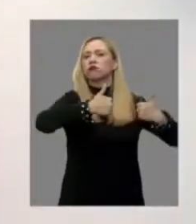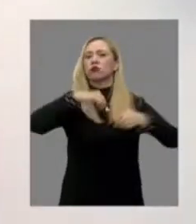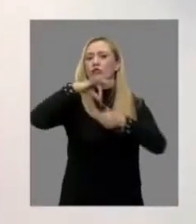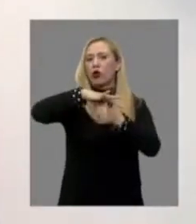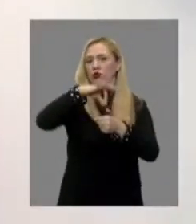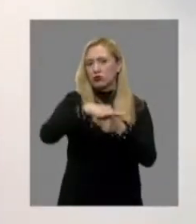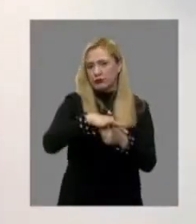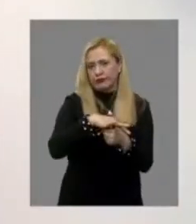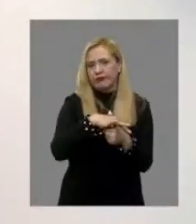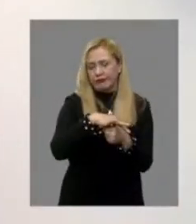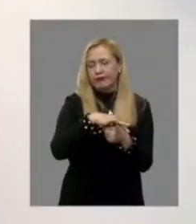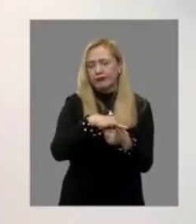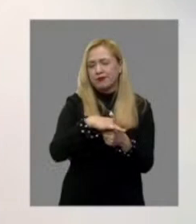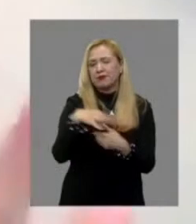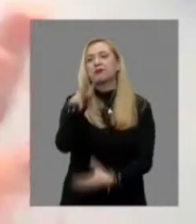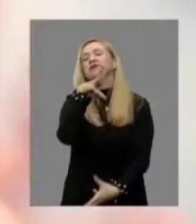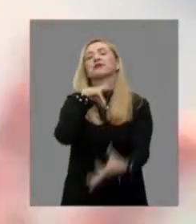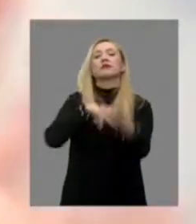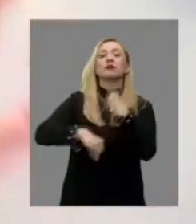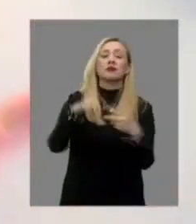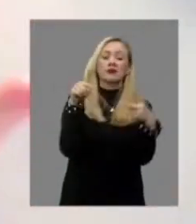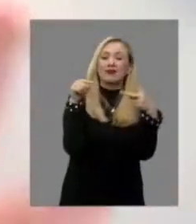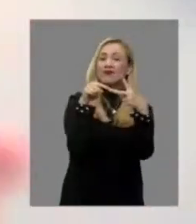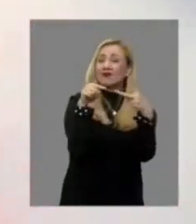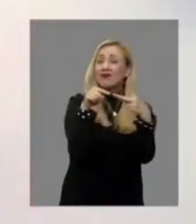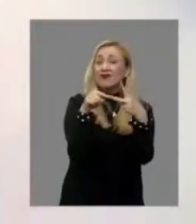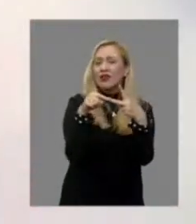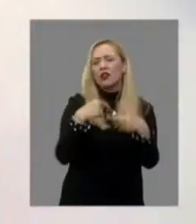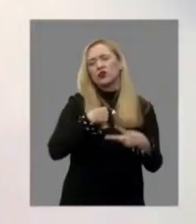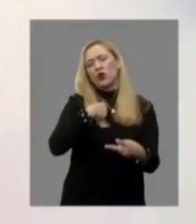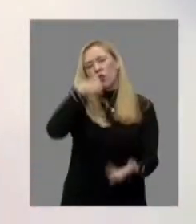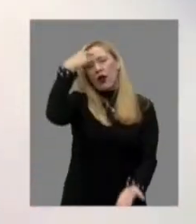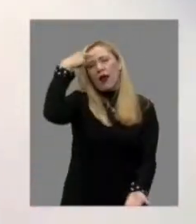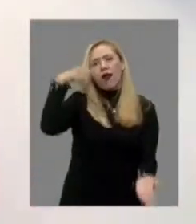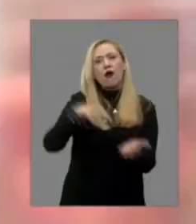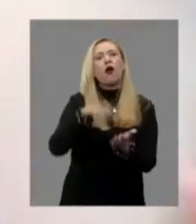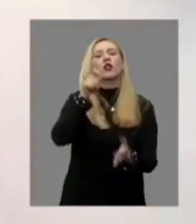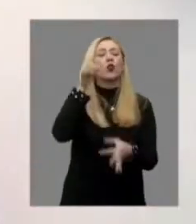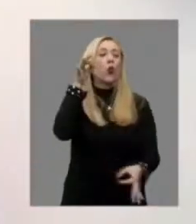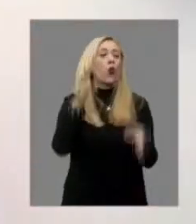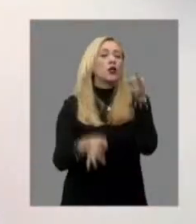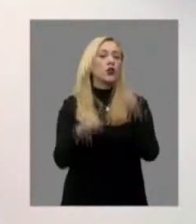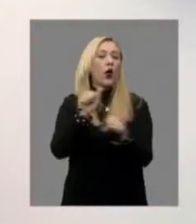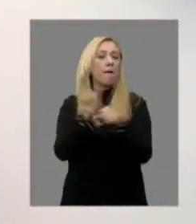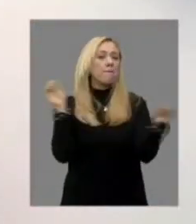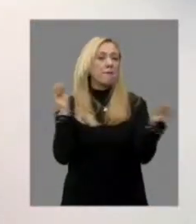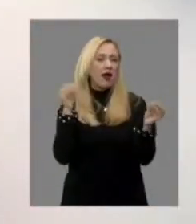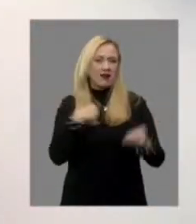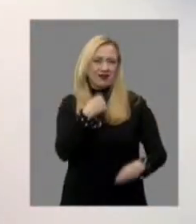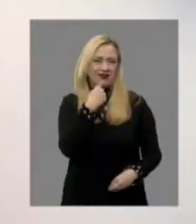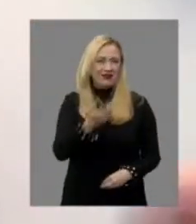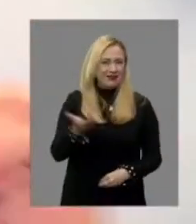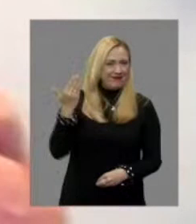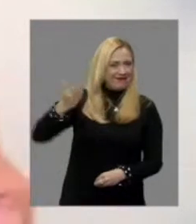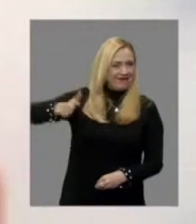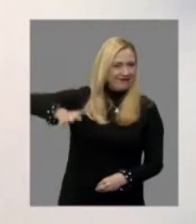reto creo que son precisamente los efectos del juicio de amparo, como ya había yo